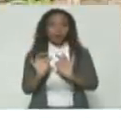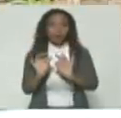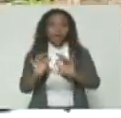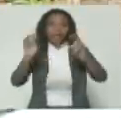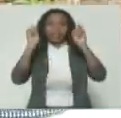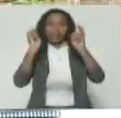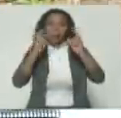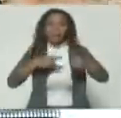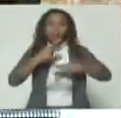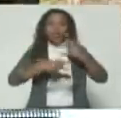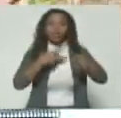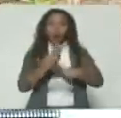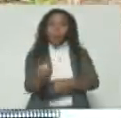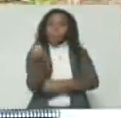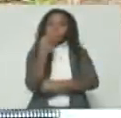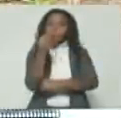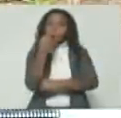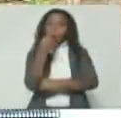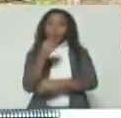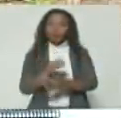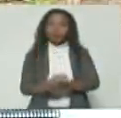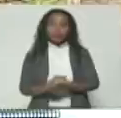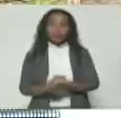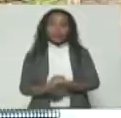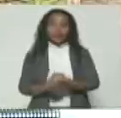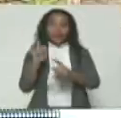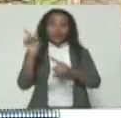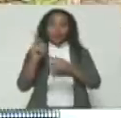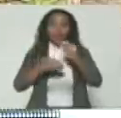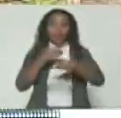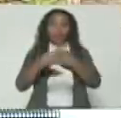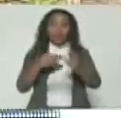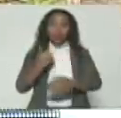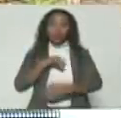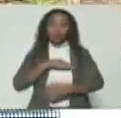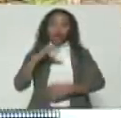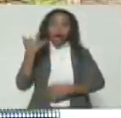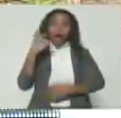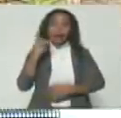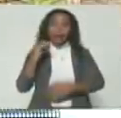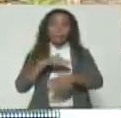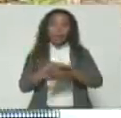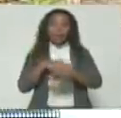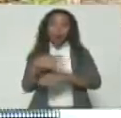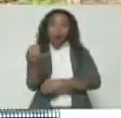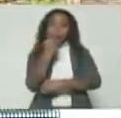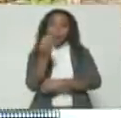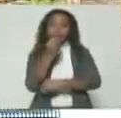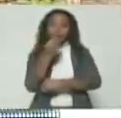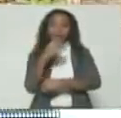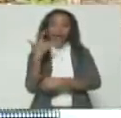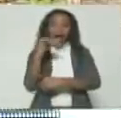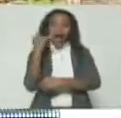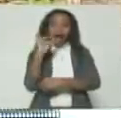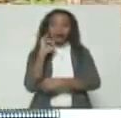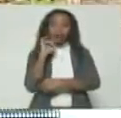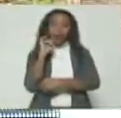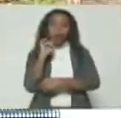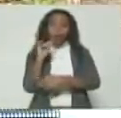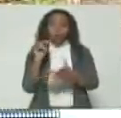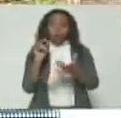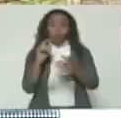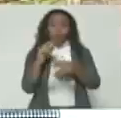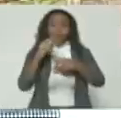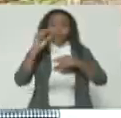de producción agroalimentaria, y el termómetro válido que nosotros tenemos es el Ministerio de Alimentación, quien lleva un ploteo